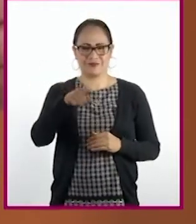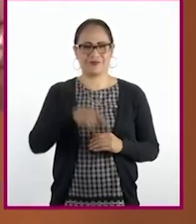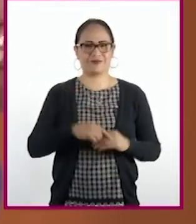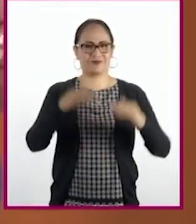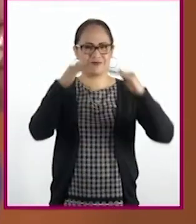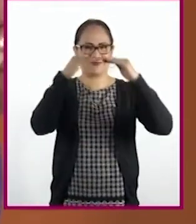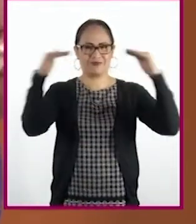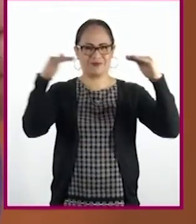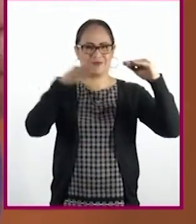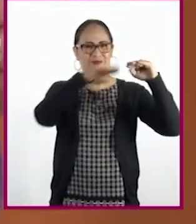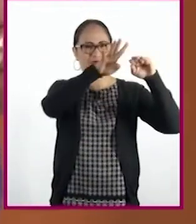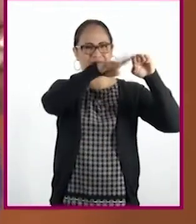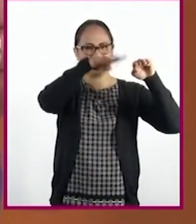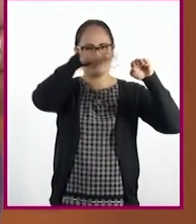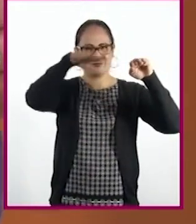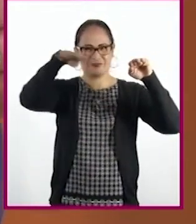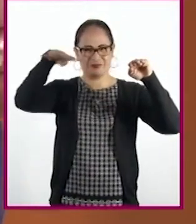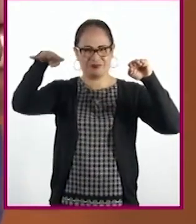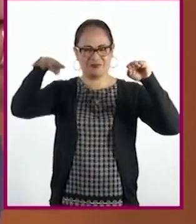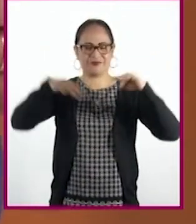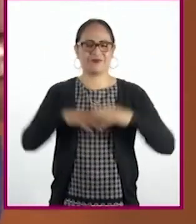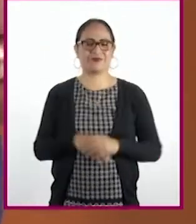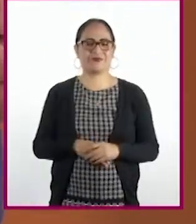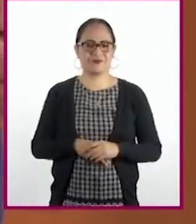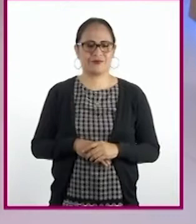un techado tipo de teja.